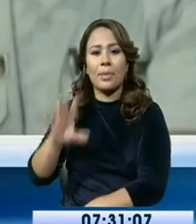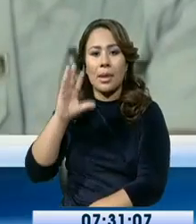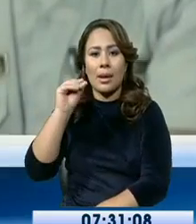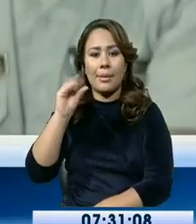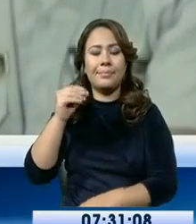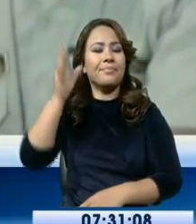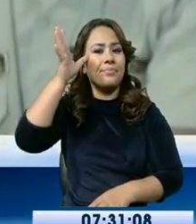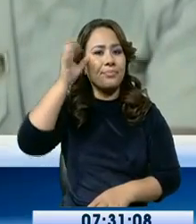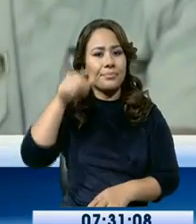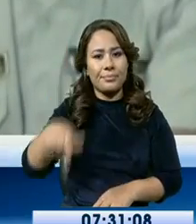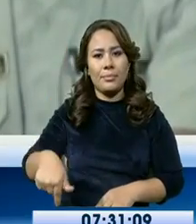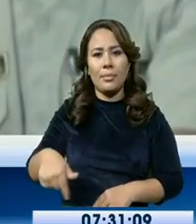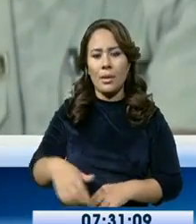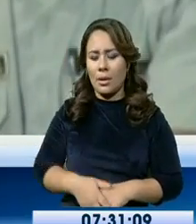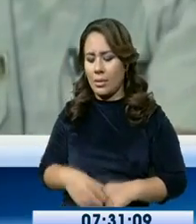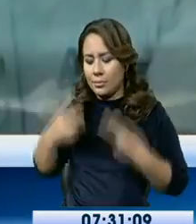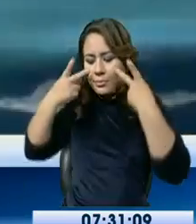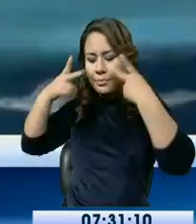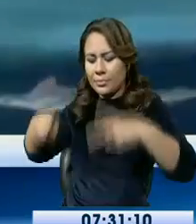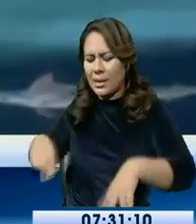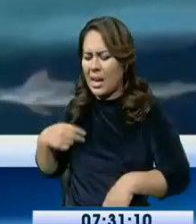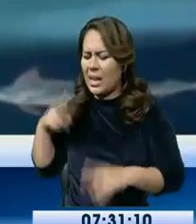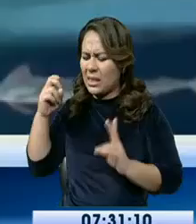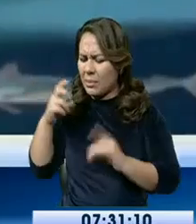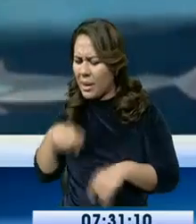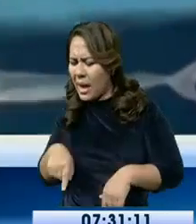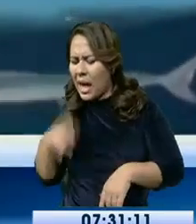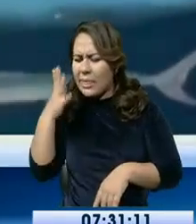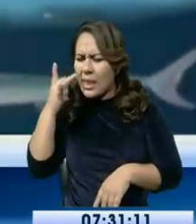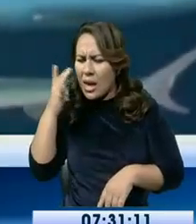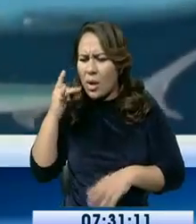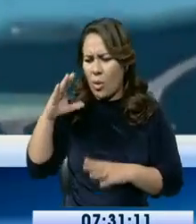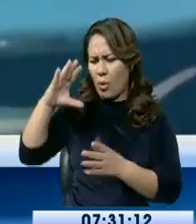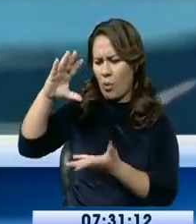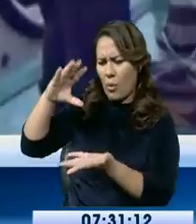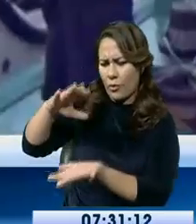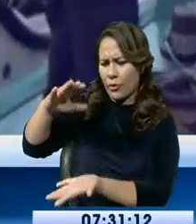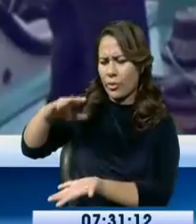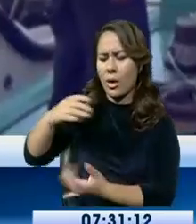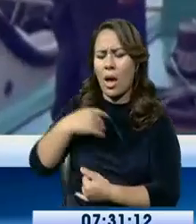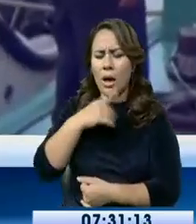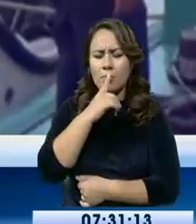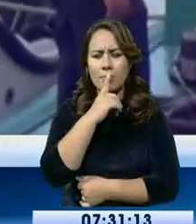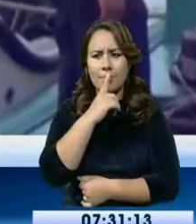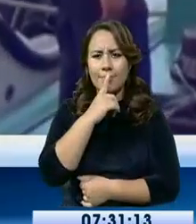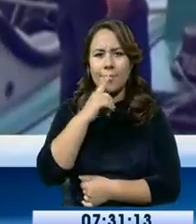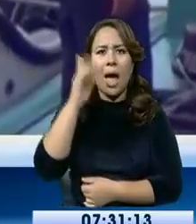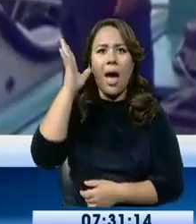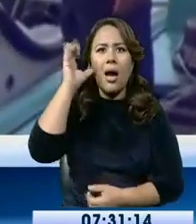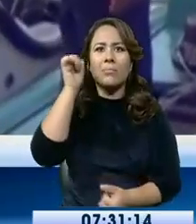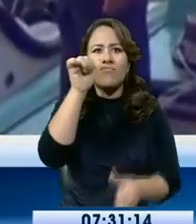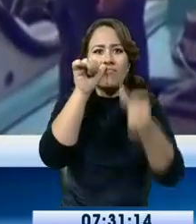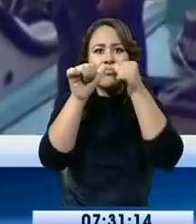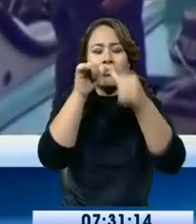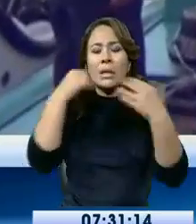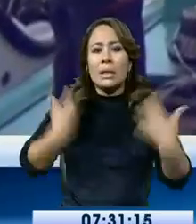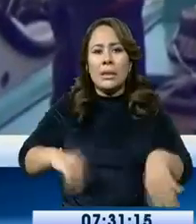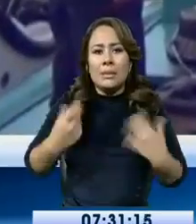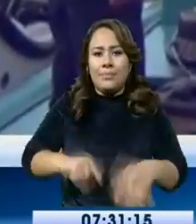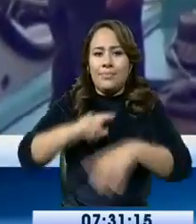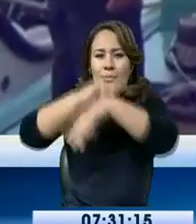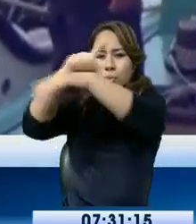que allí se estaban lanzando armas. Ahora investigan la procedencia de la embarcación para saber si fue robada o nuevamente las garras